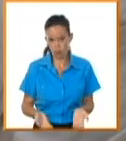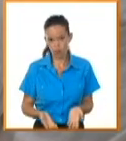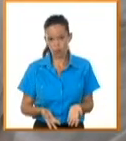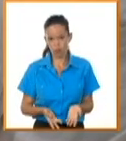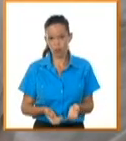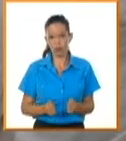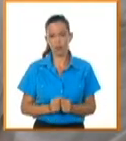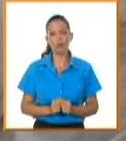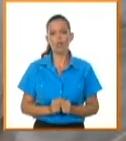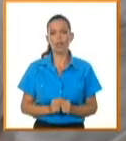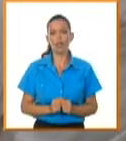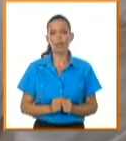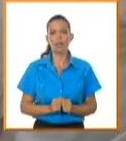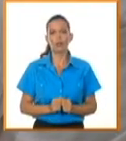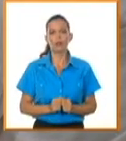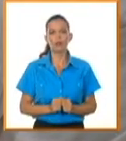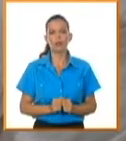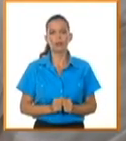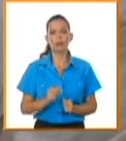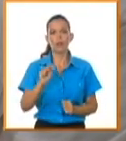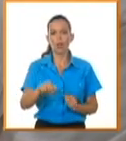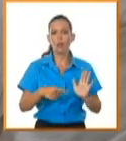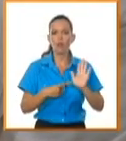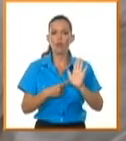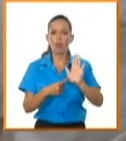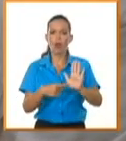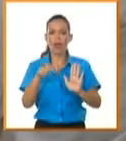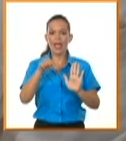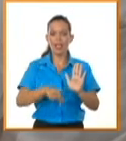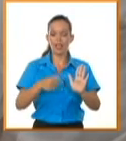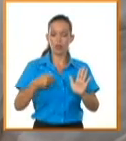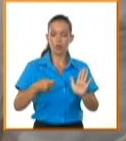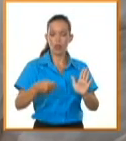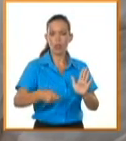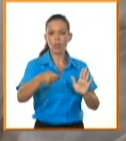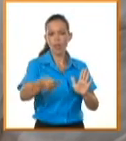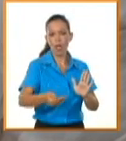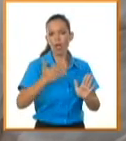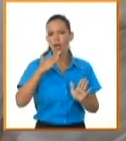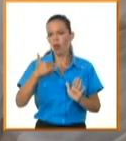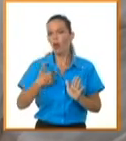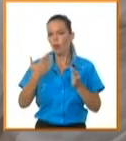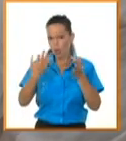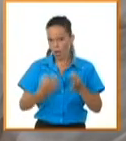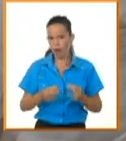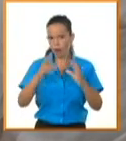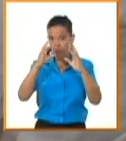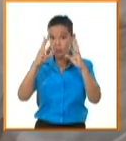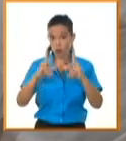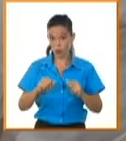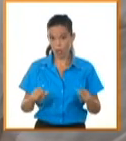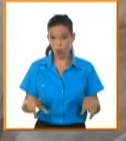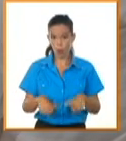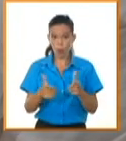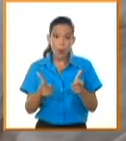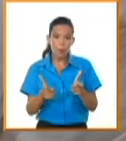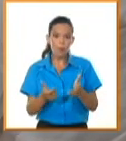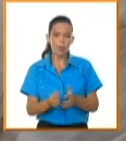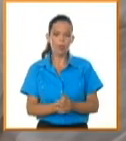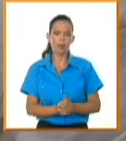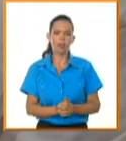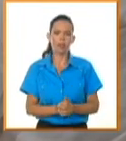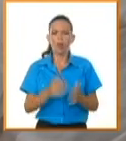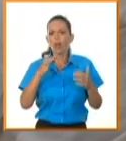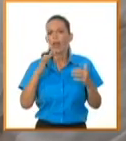días de cómo esta estos pasos van teniendo efectividad cuánto de nuevo hay en este